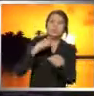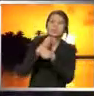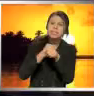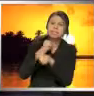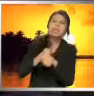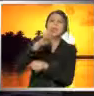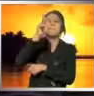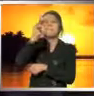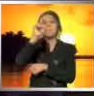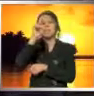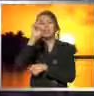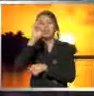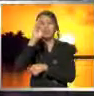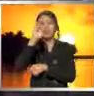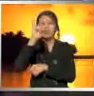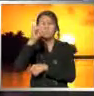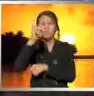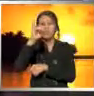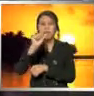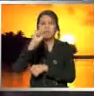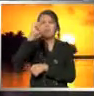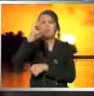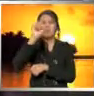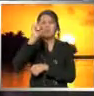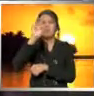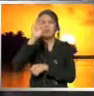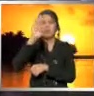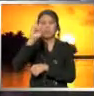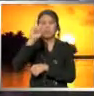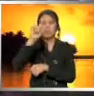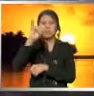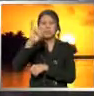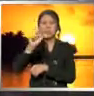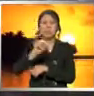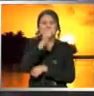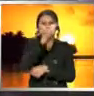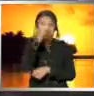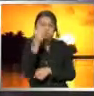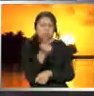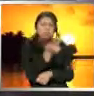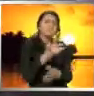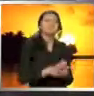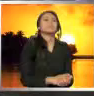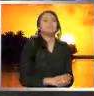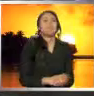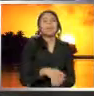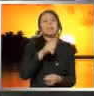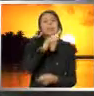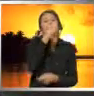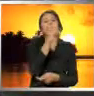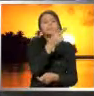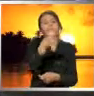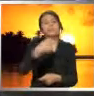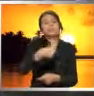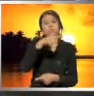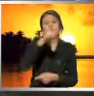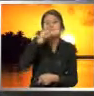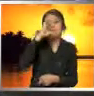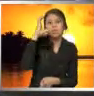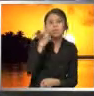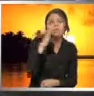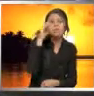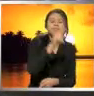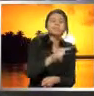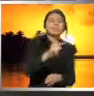de personas, etcétera. Esta pregunta la respondes en la introducción de tu texto, es la pregunta que contestas en